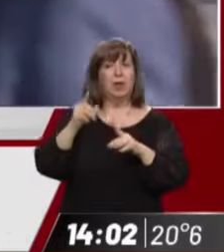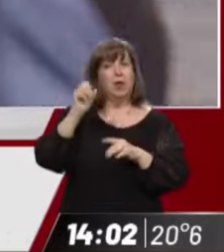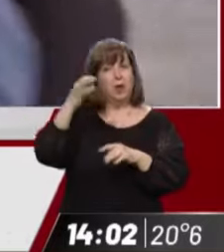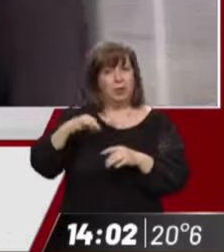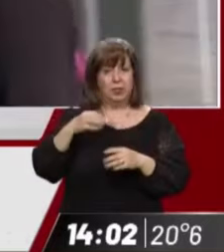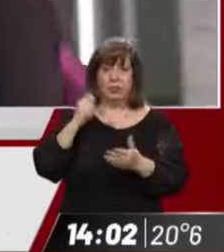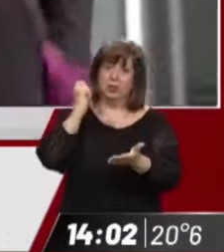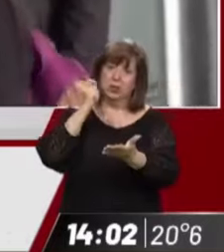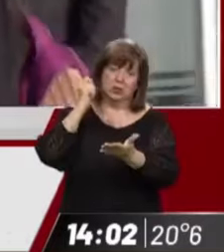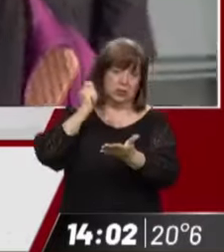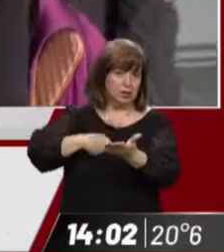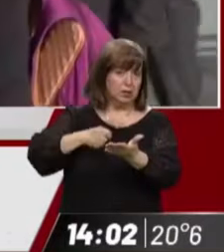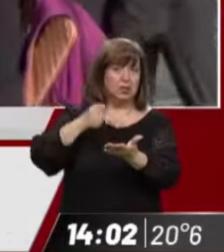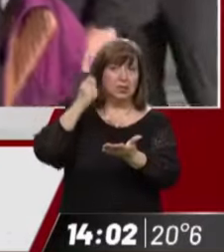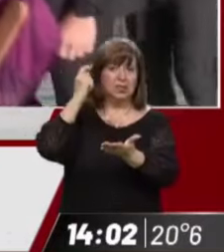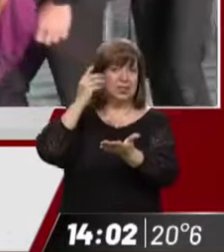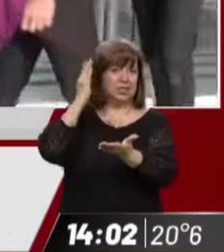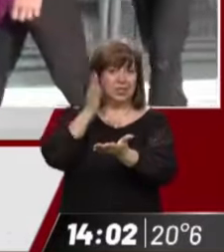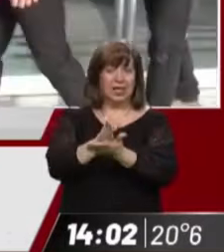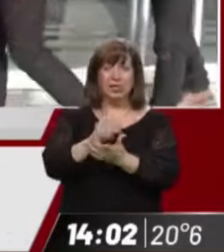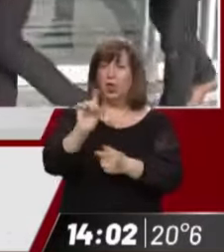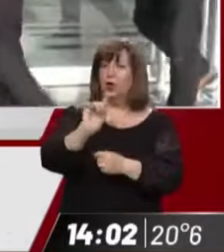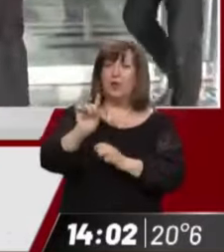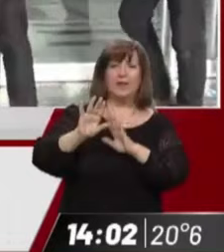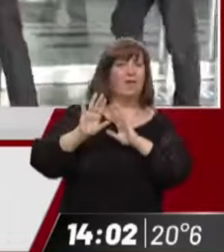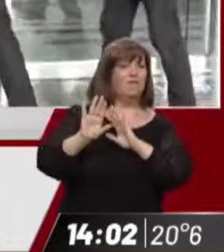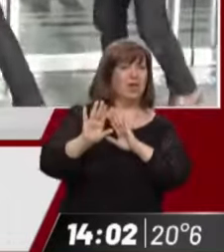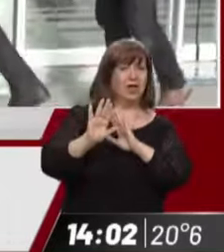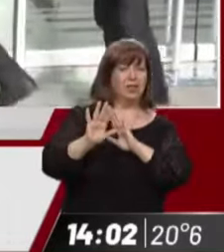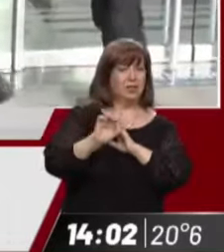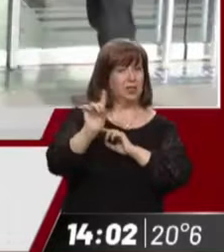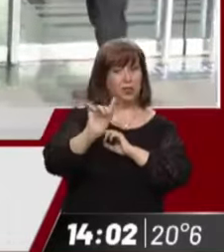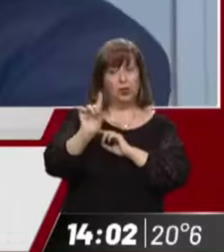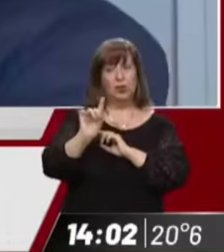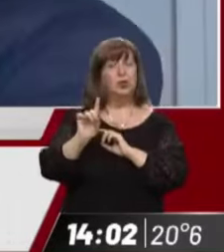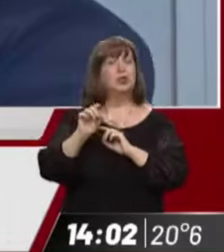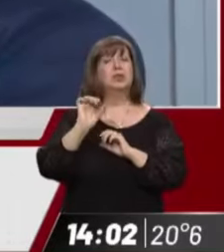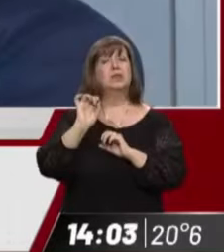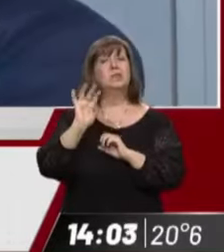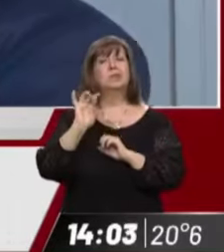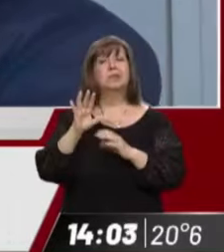sentencia. No es venganza, nosotros solo buscamos justicia.